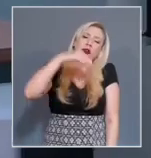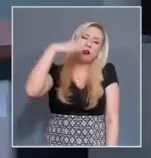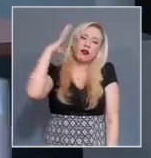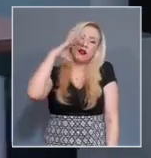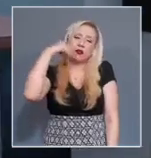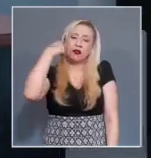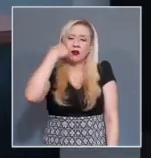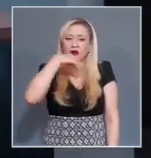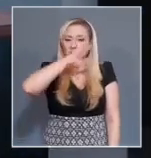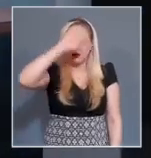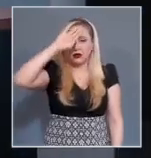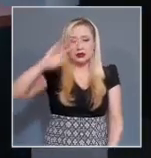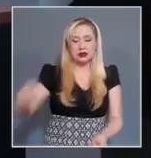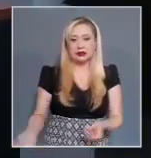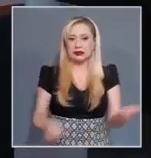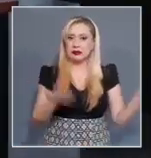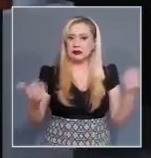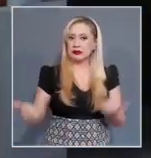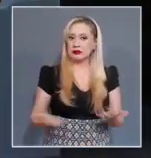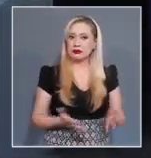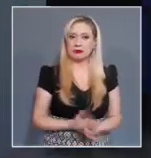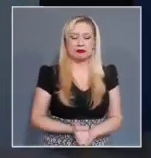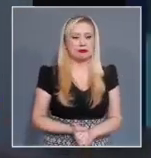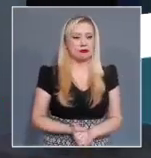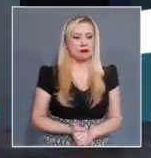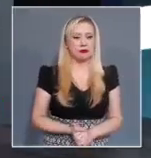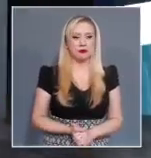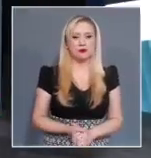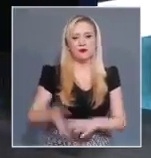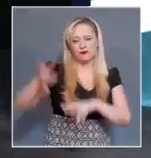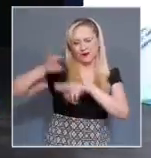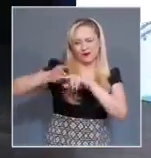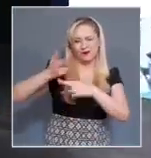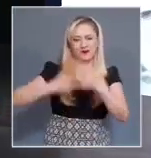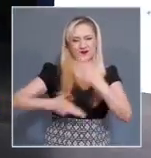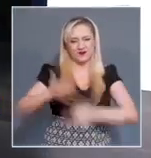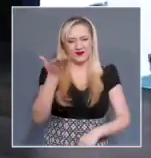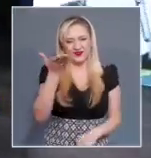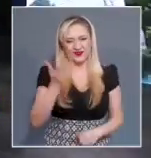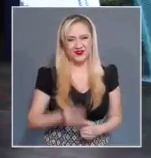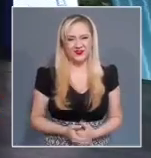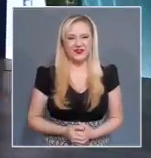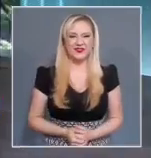Vamos a una pausa y en un momento continuamos con más información.